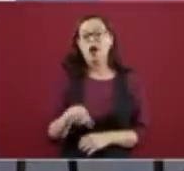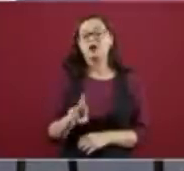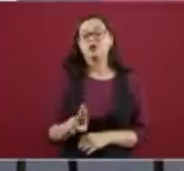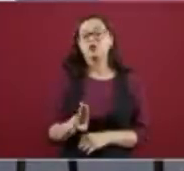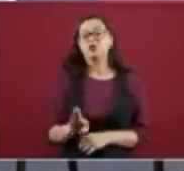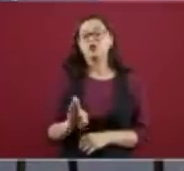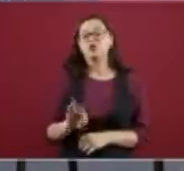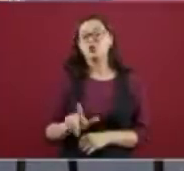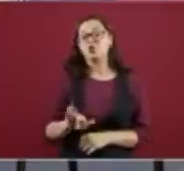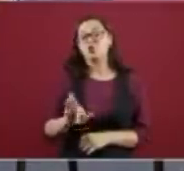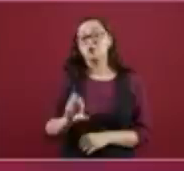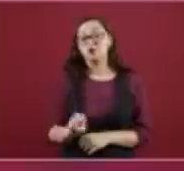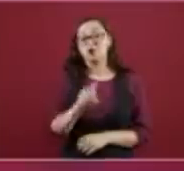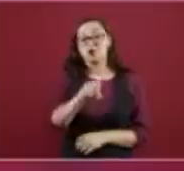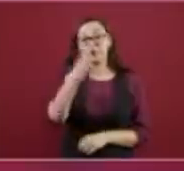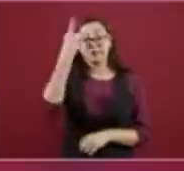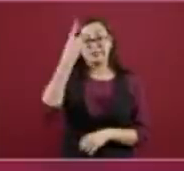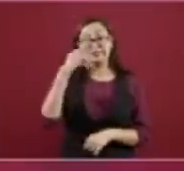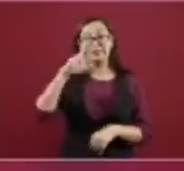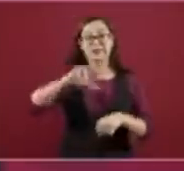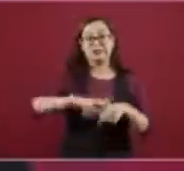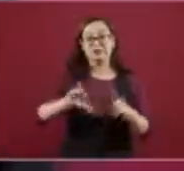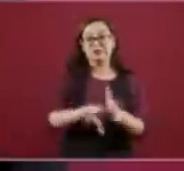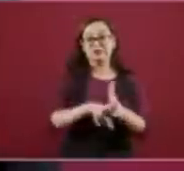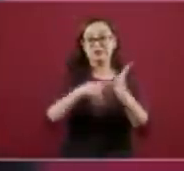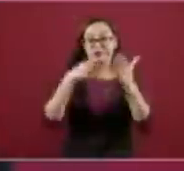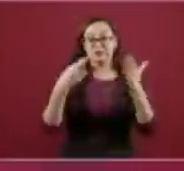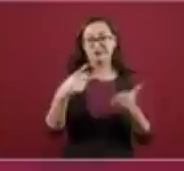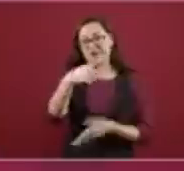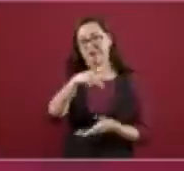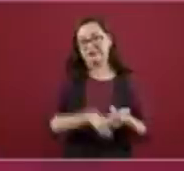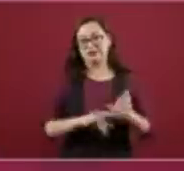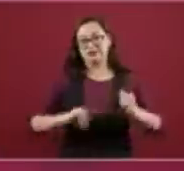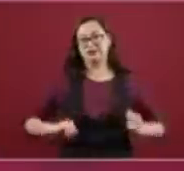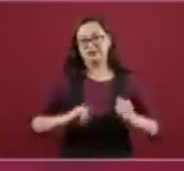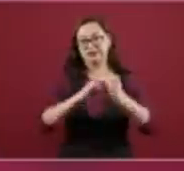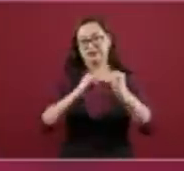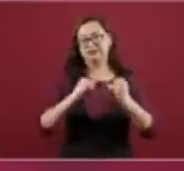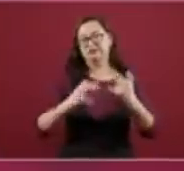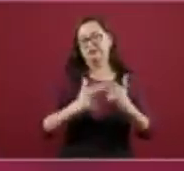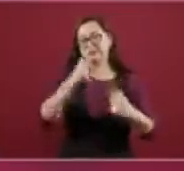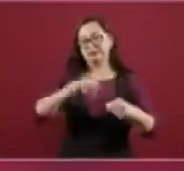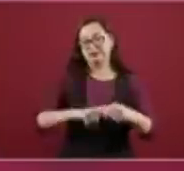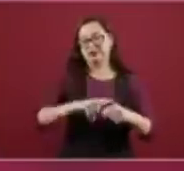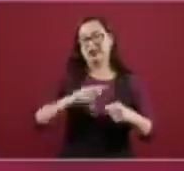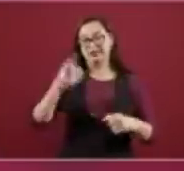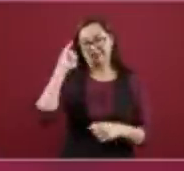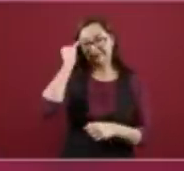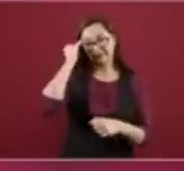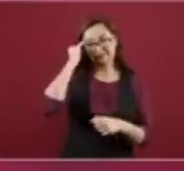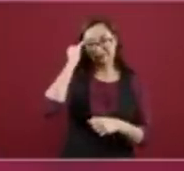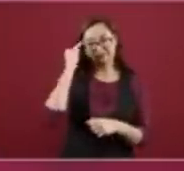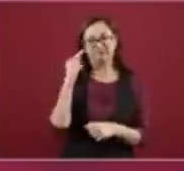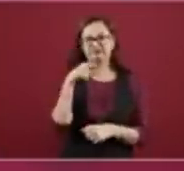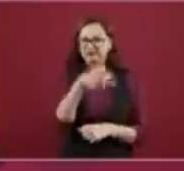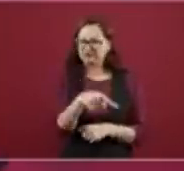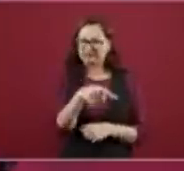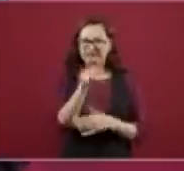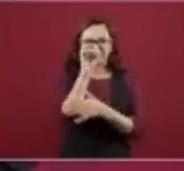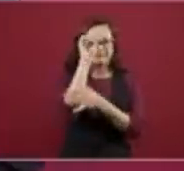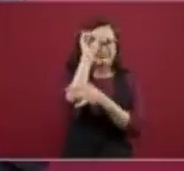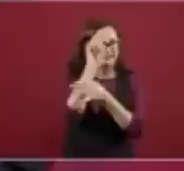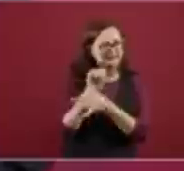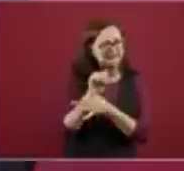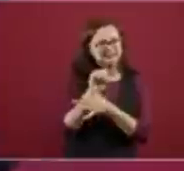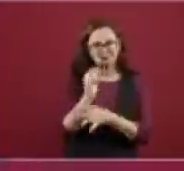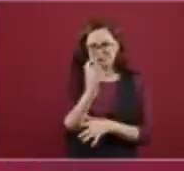Él era director de la revista del Instituto Nacional Indigenista y era muy tímido